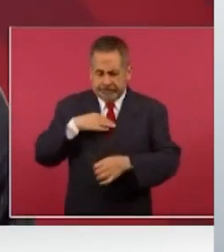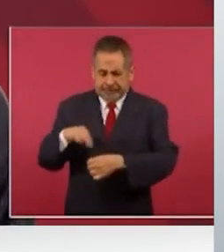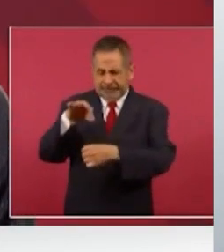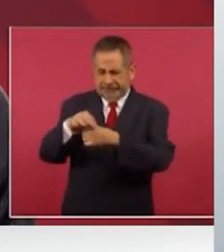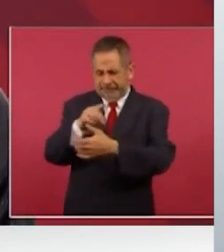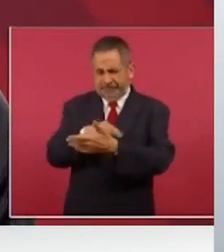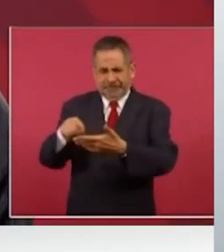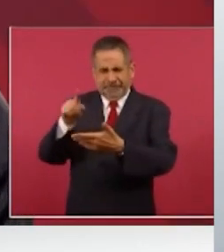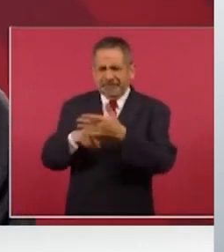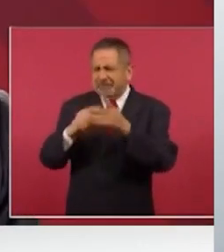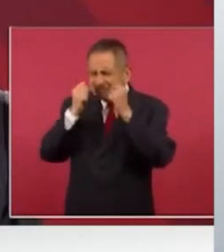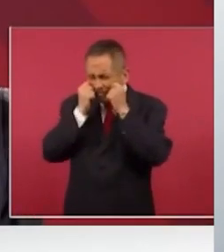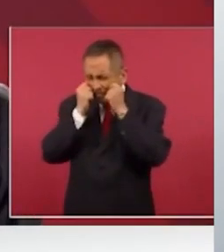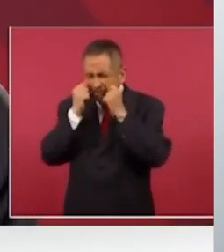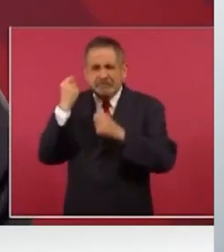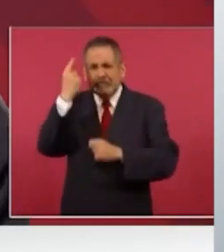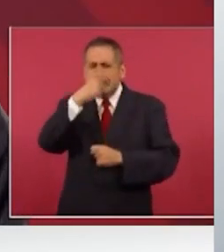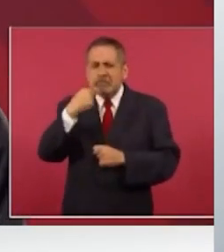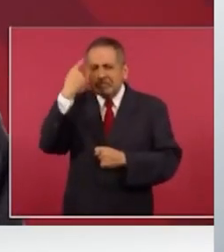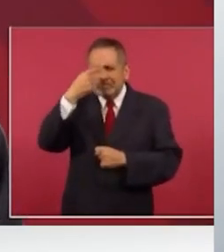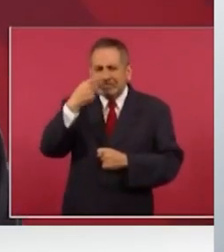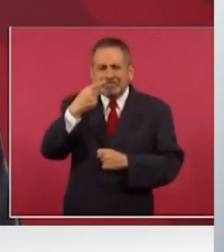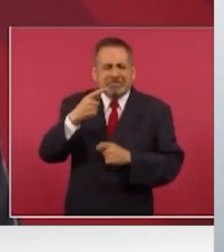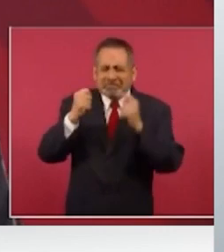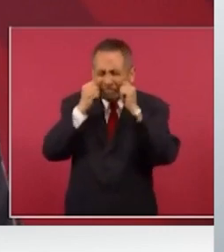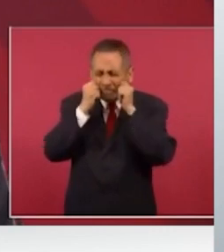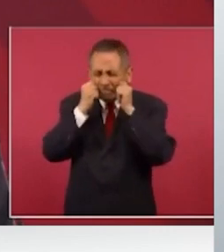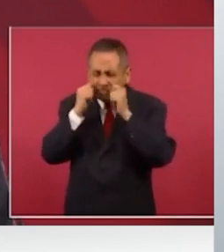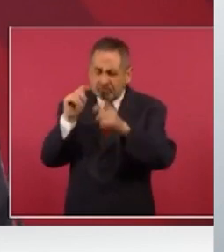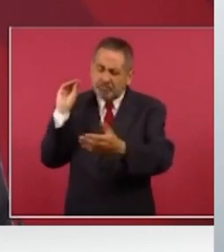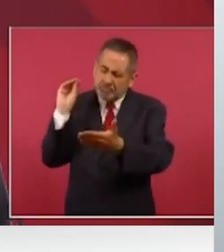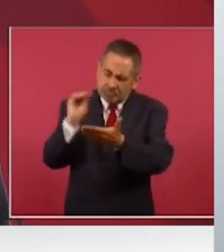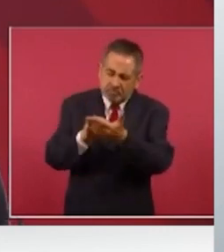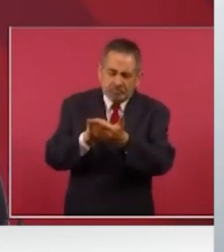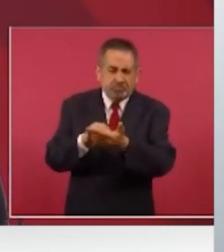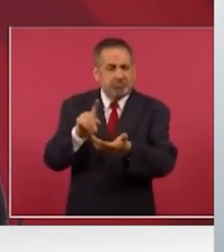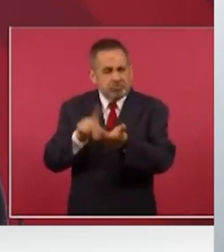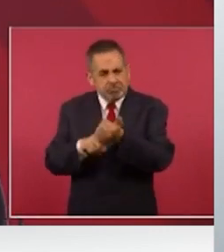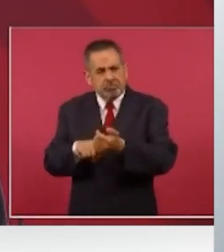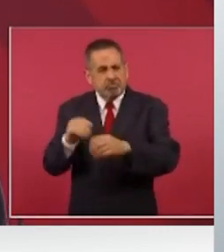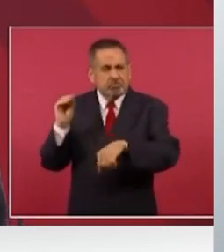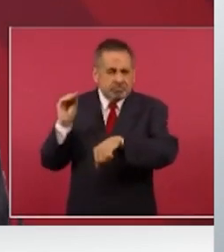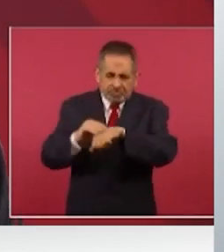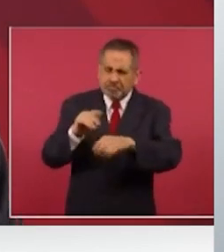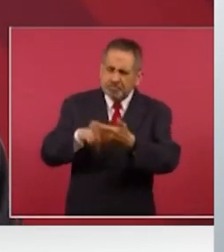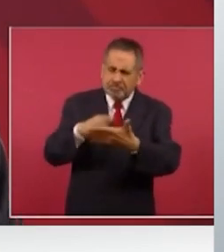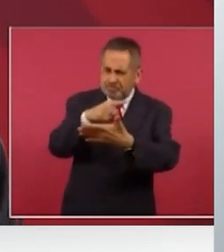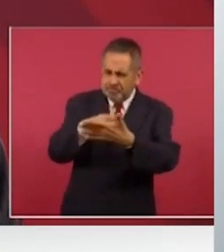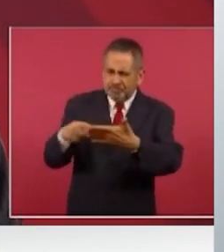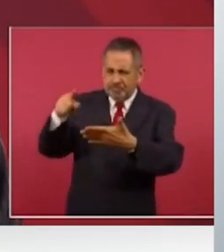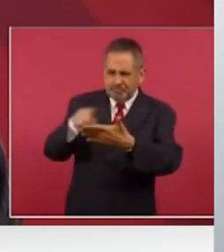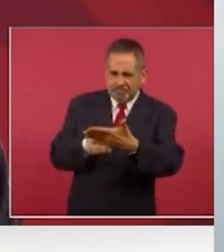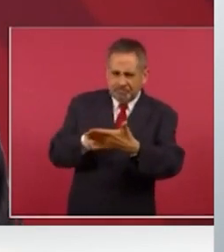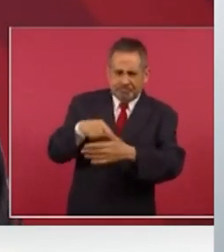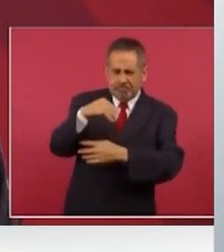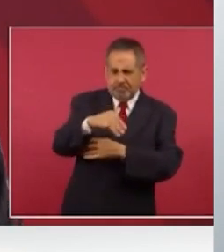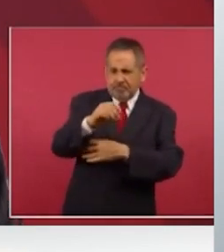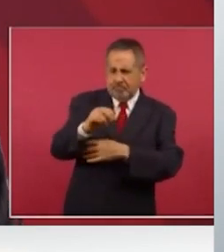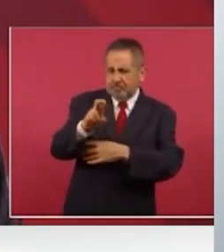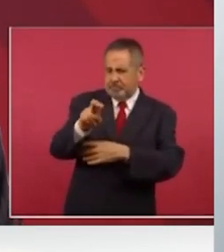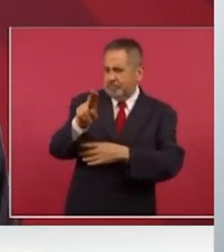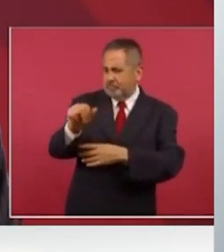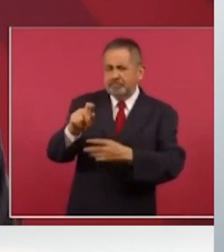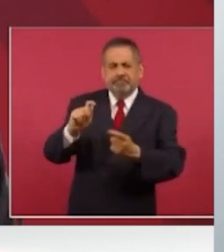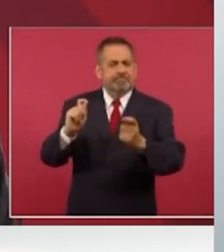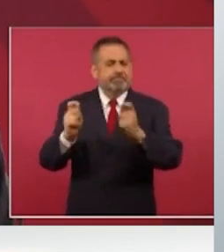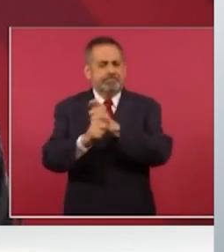en pausa luego de que su homólogo peruano Pedro Castillo fue destituido del cargo y detenido el miércoles pasado. En su conferencia de prensa,